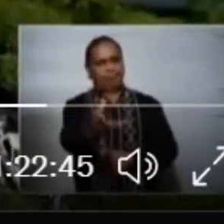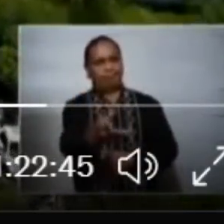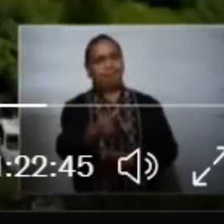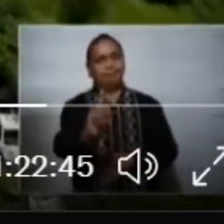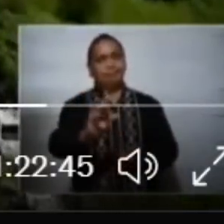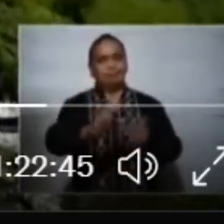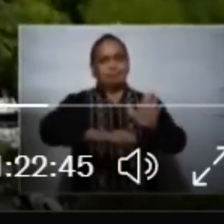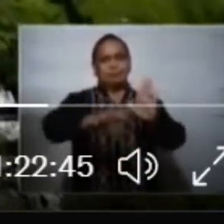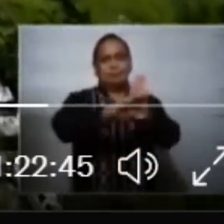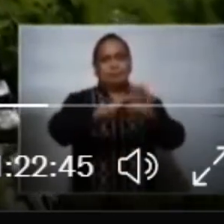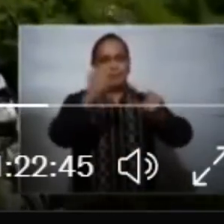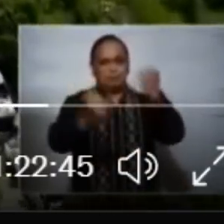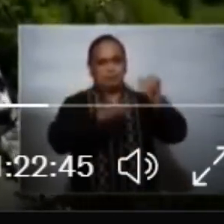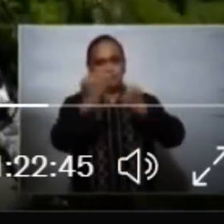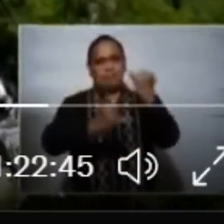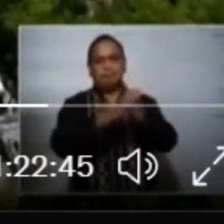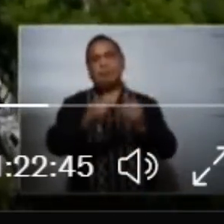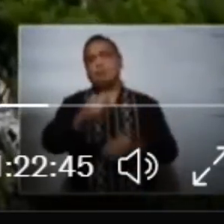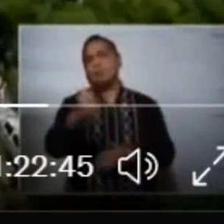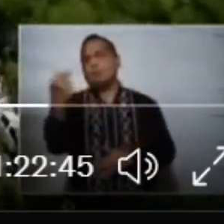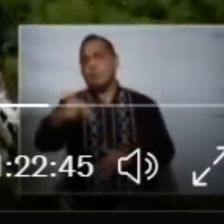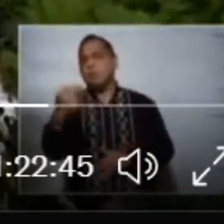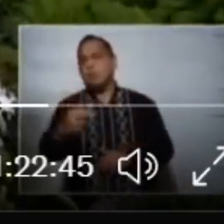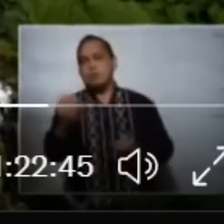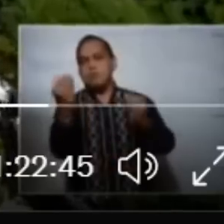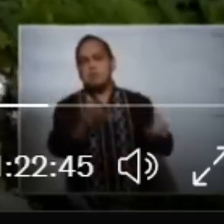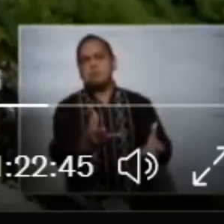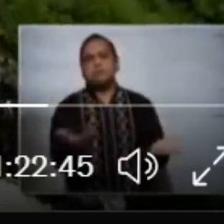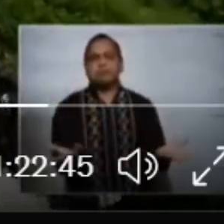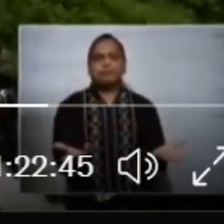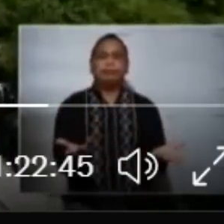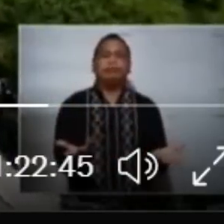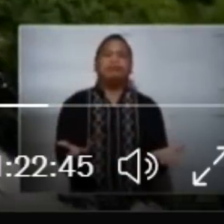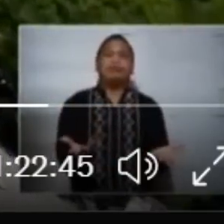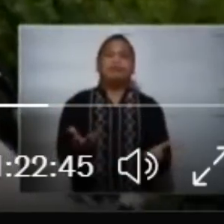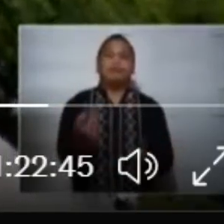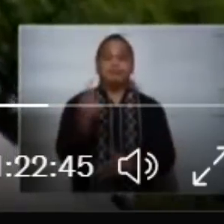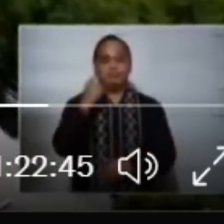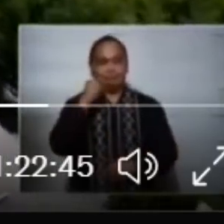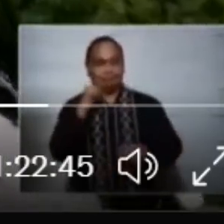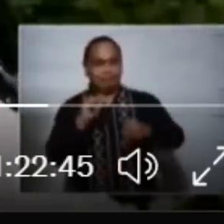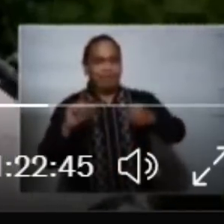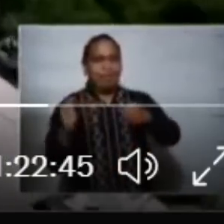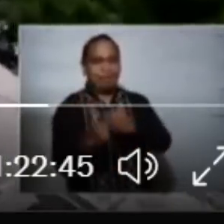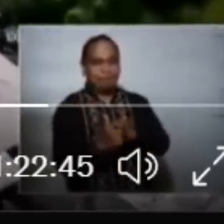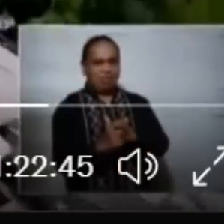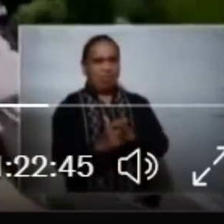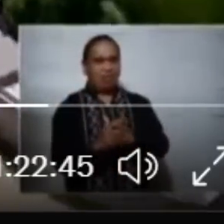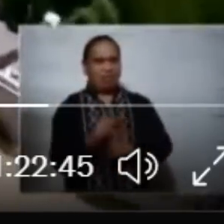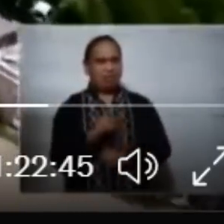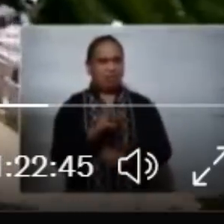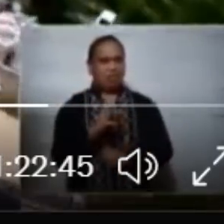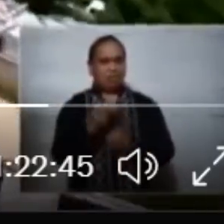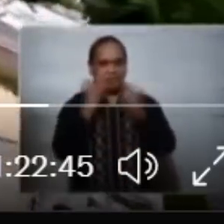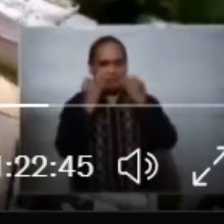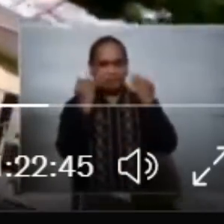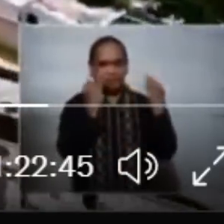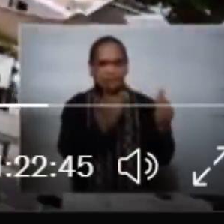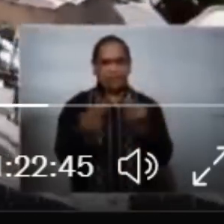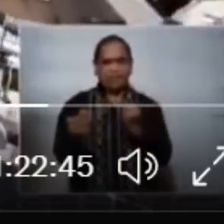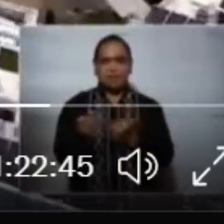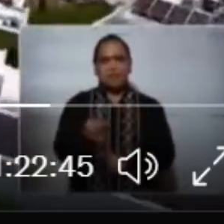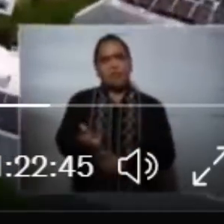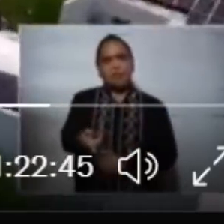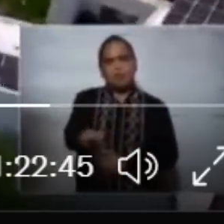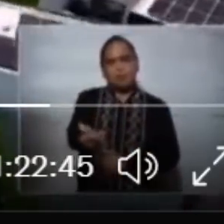de juegos está a nombre está de otro. El cuarto de juegos. Claro. Y hay algo que no sé cuándo lo vieron, pero que el perro,